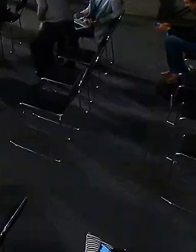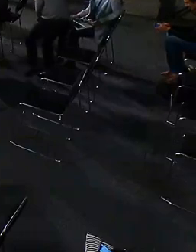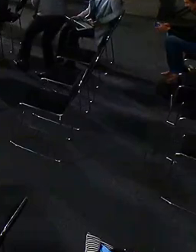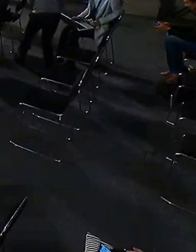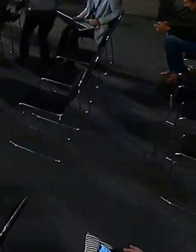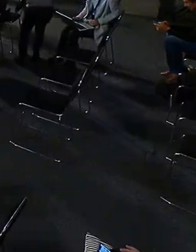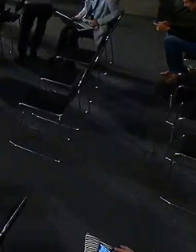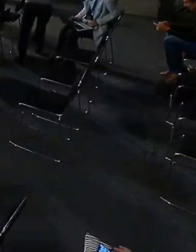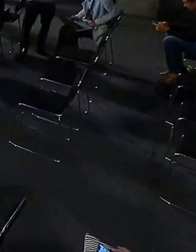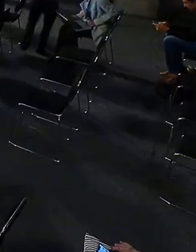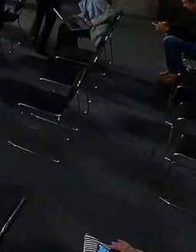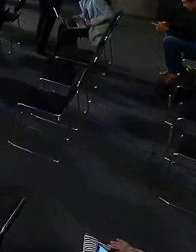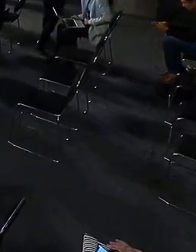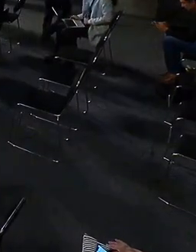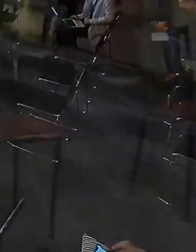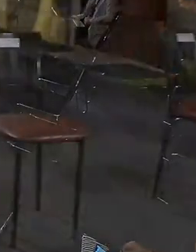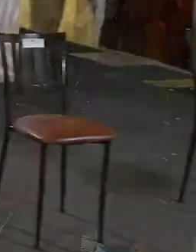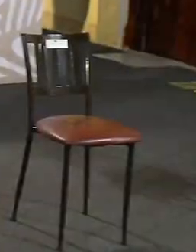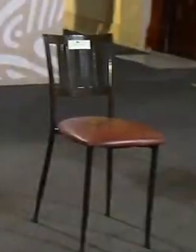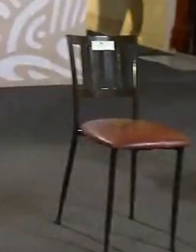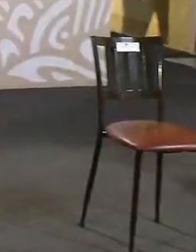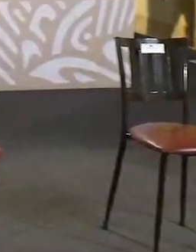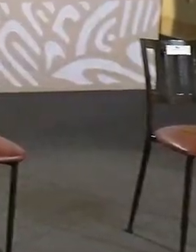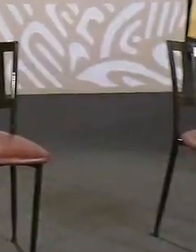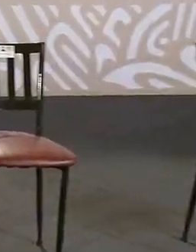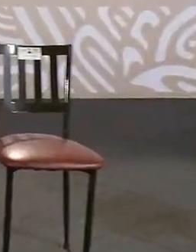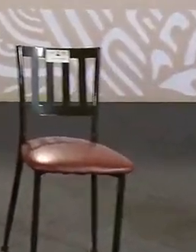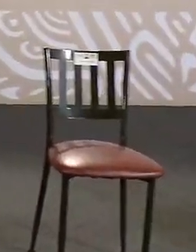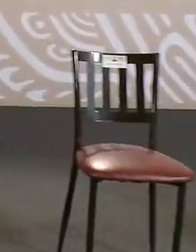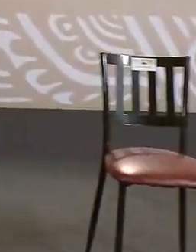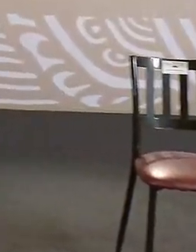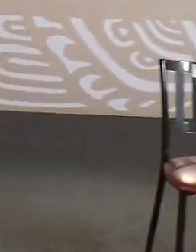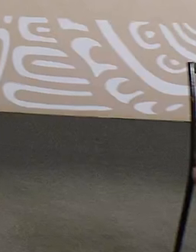Buenos días. Ánimo.